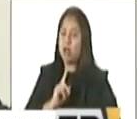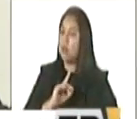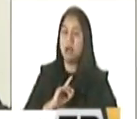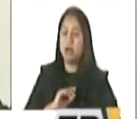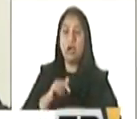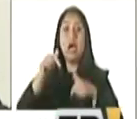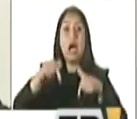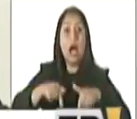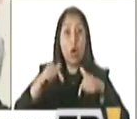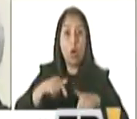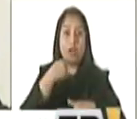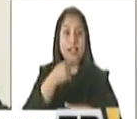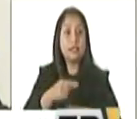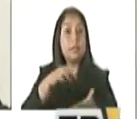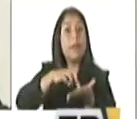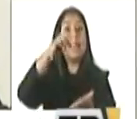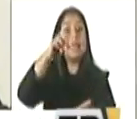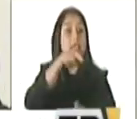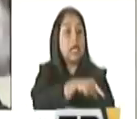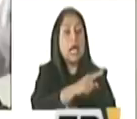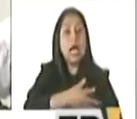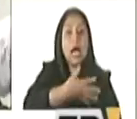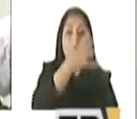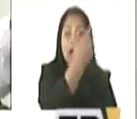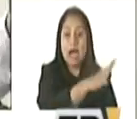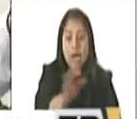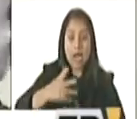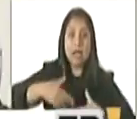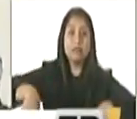campo de la feria para poner hospitales